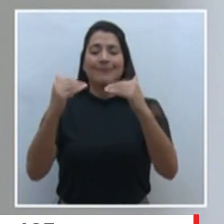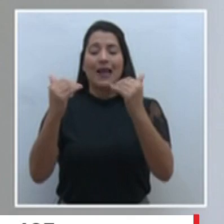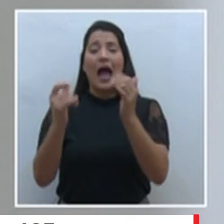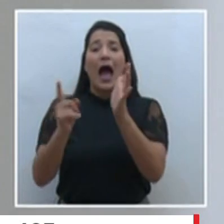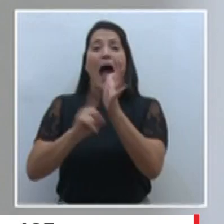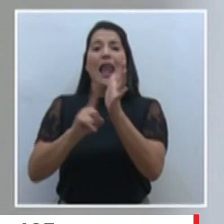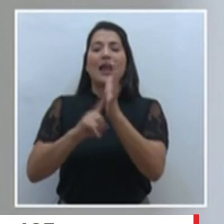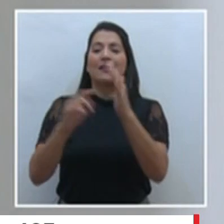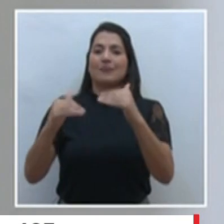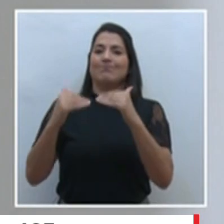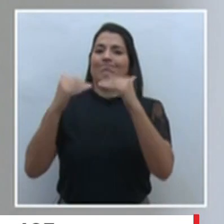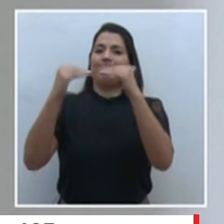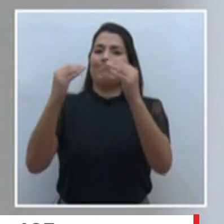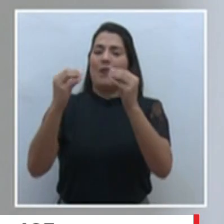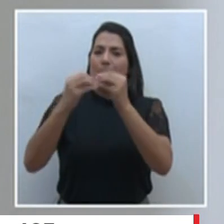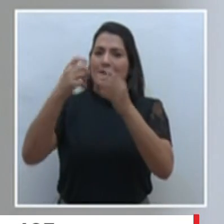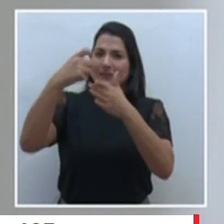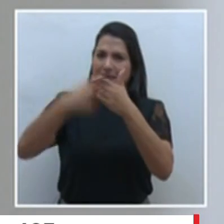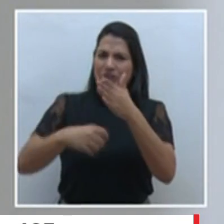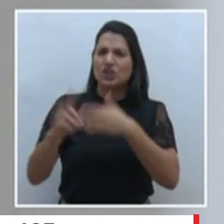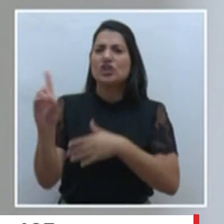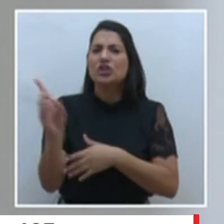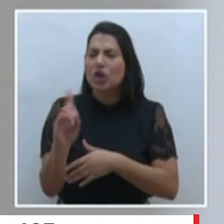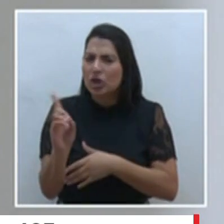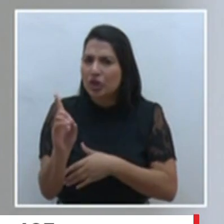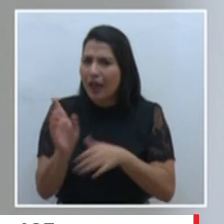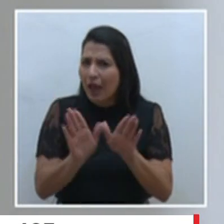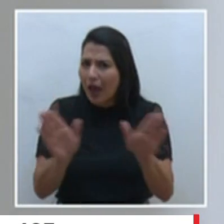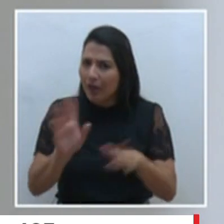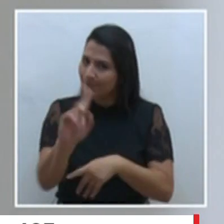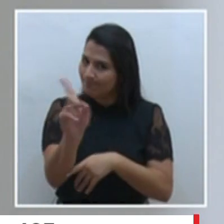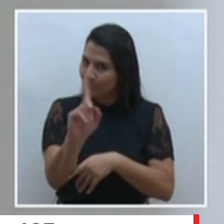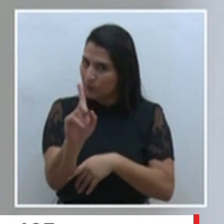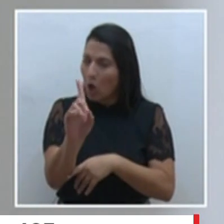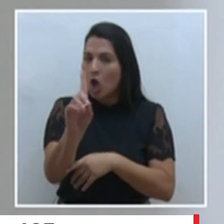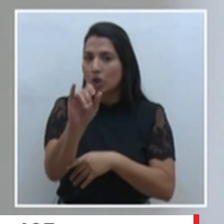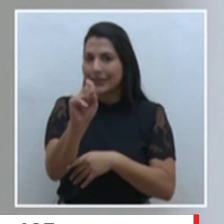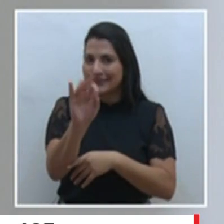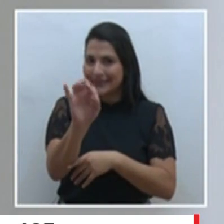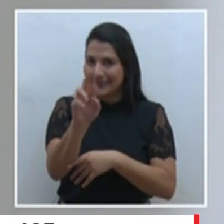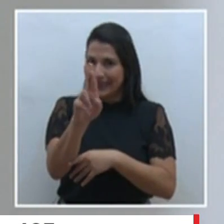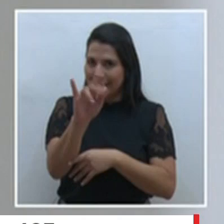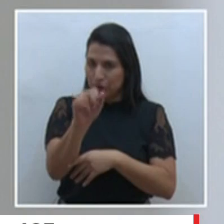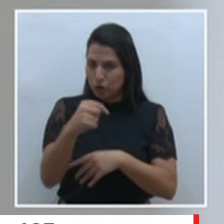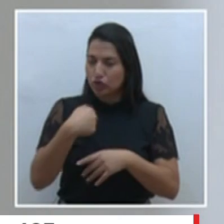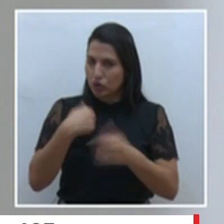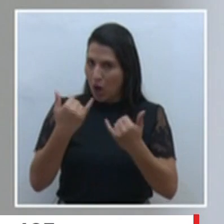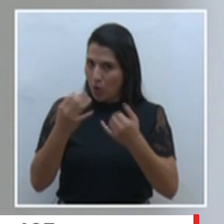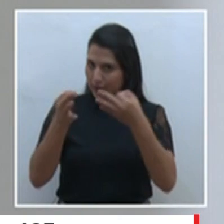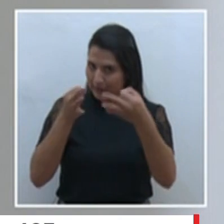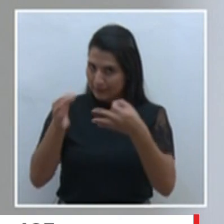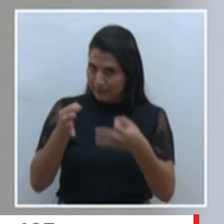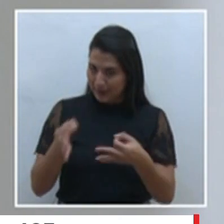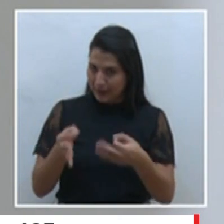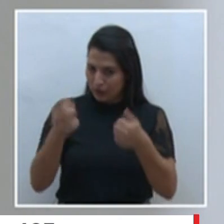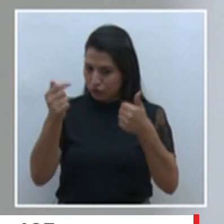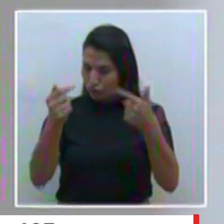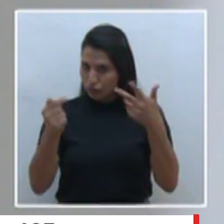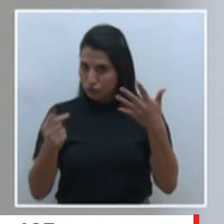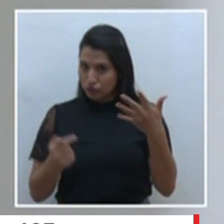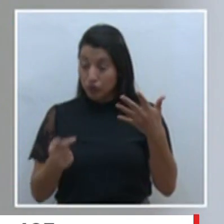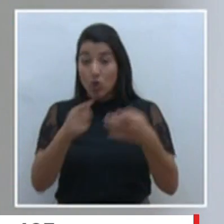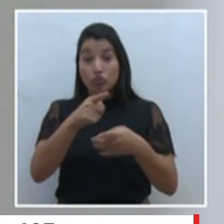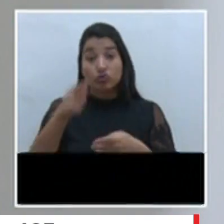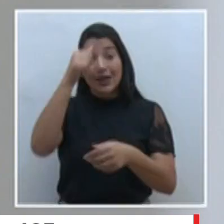en los distritos que voy a mencionar seguidamente. El nivel de alerta establecido para estos sitios, recordemos que